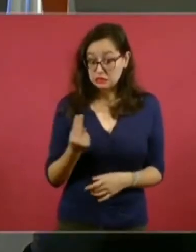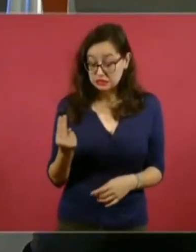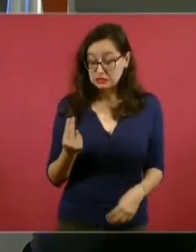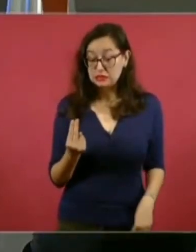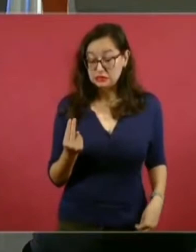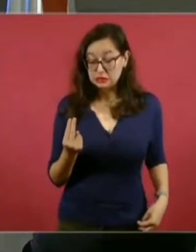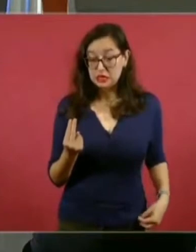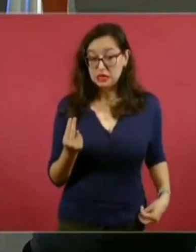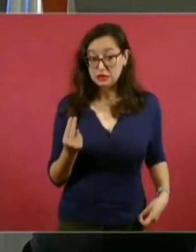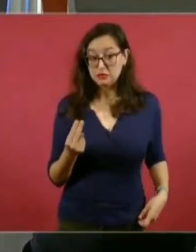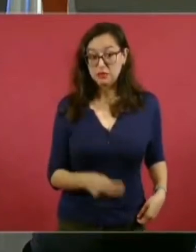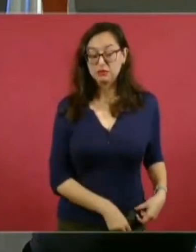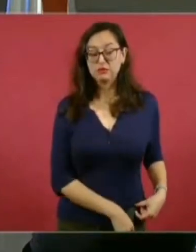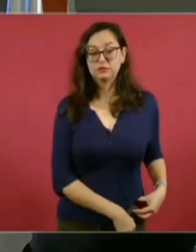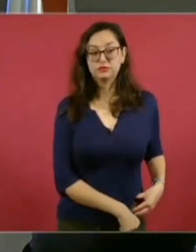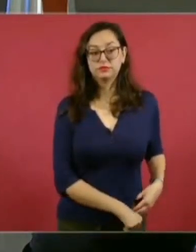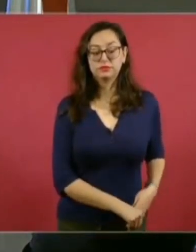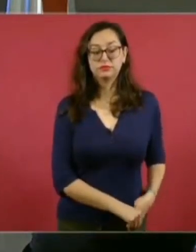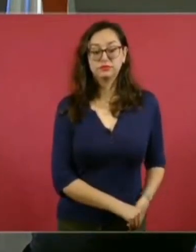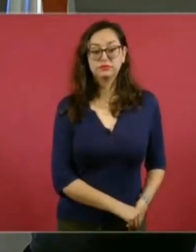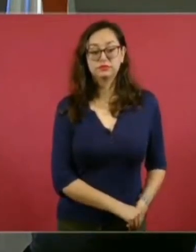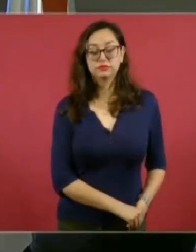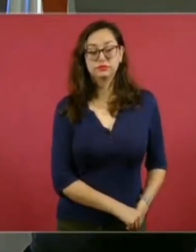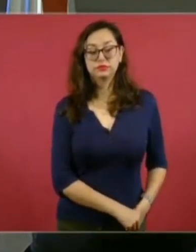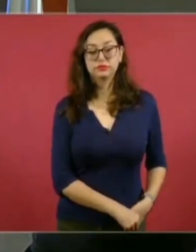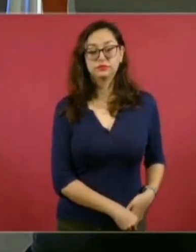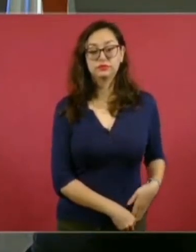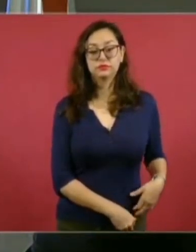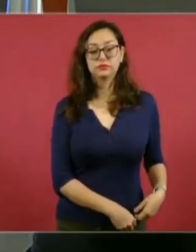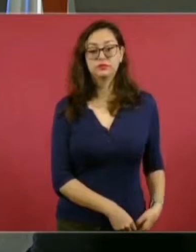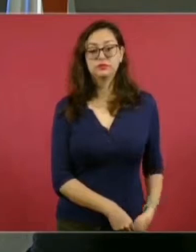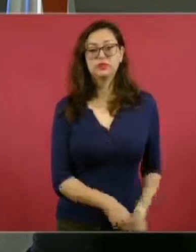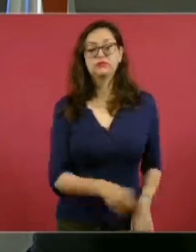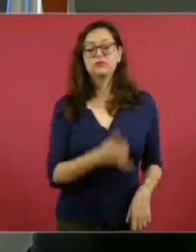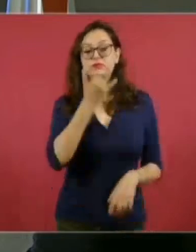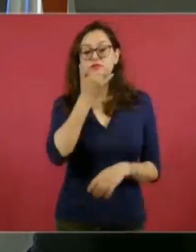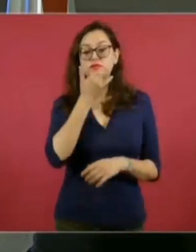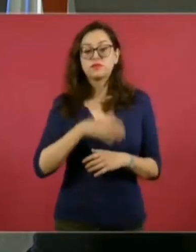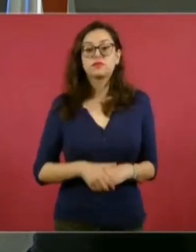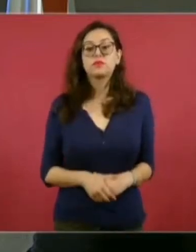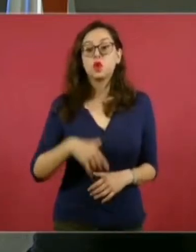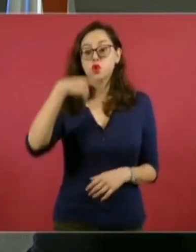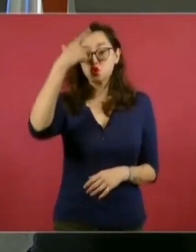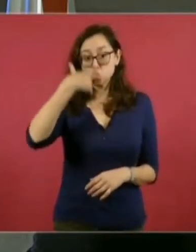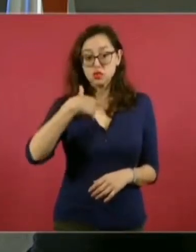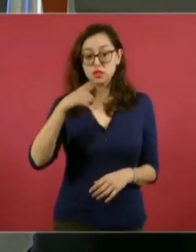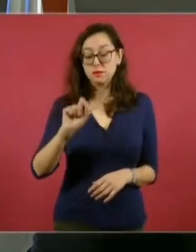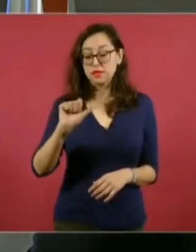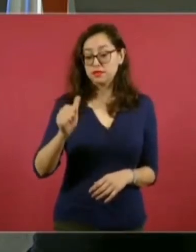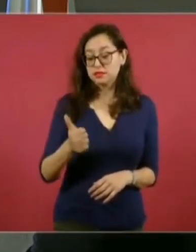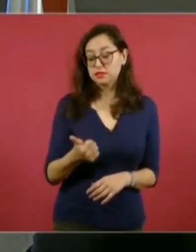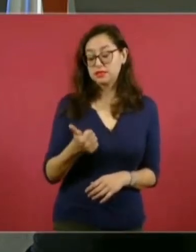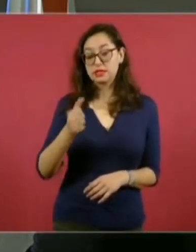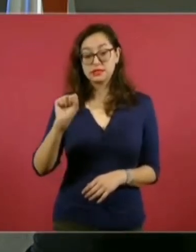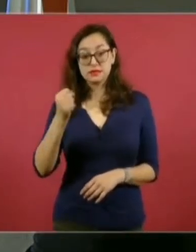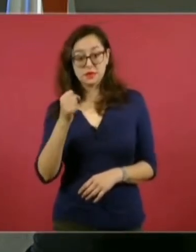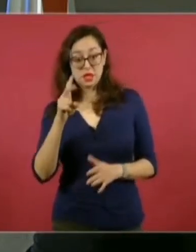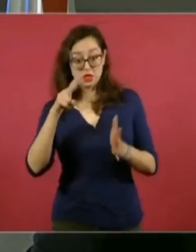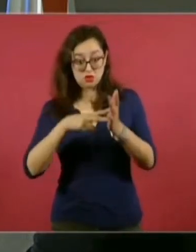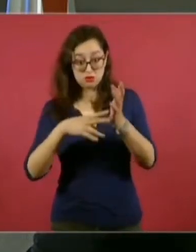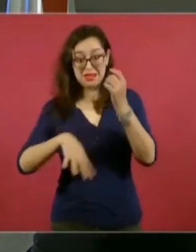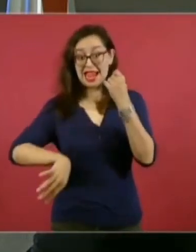dice. La noche del 26 de septiembre de 2014 le informaron a un